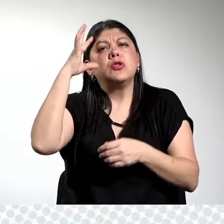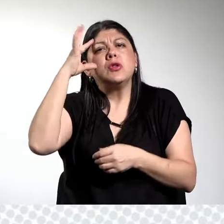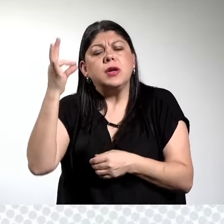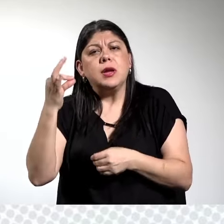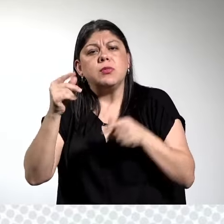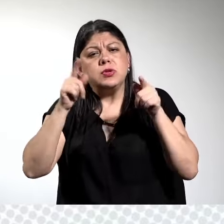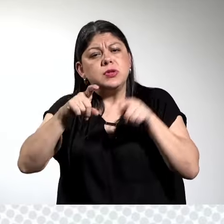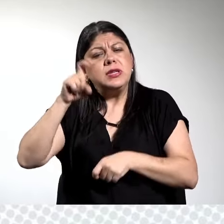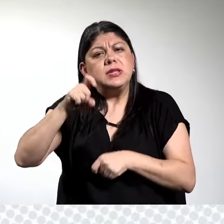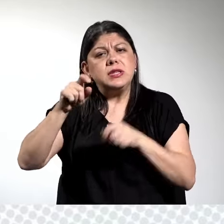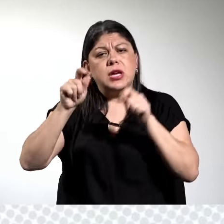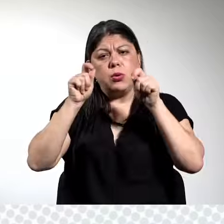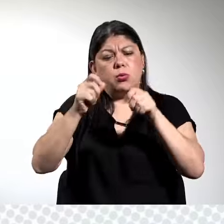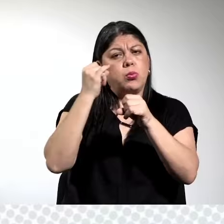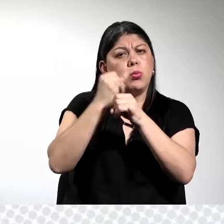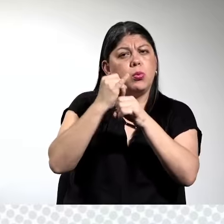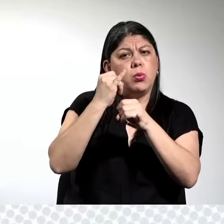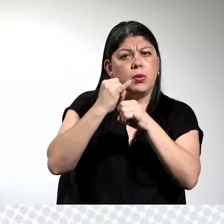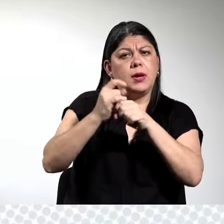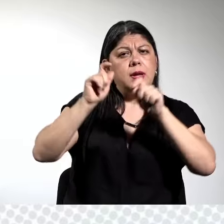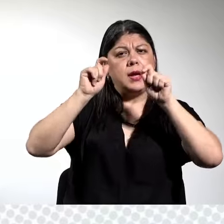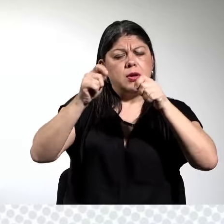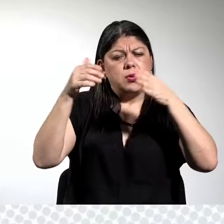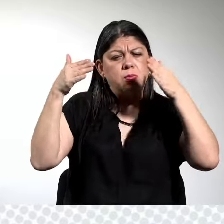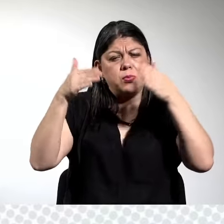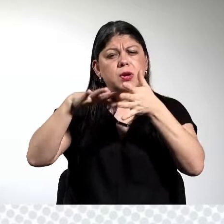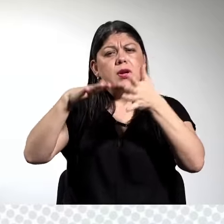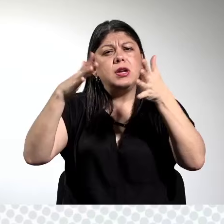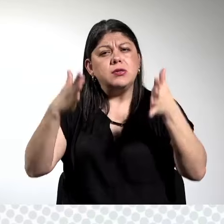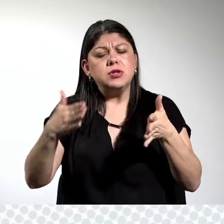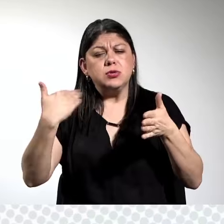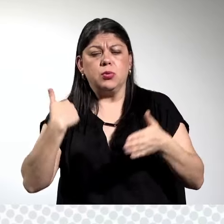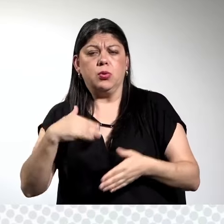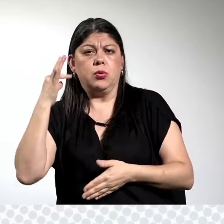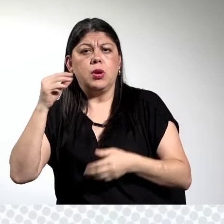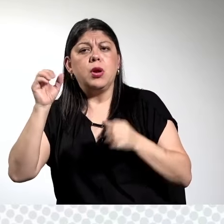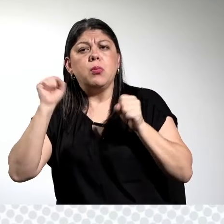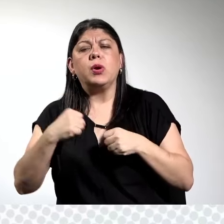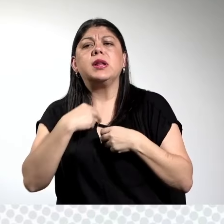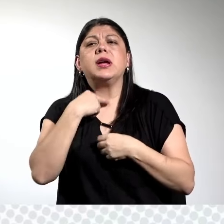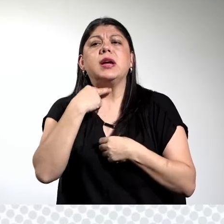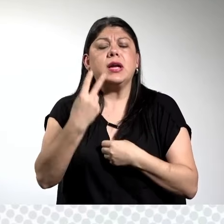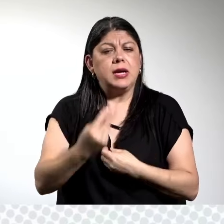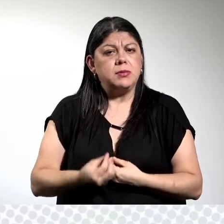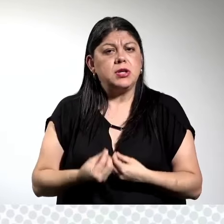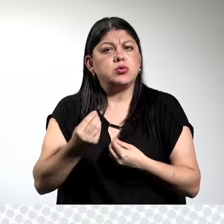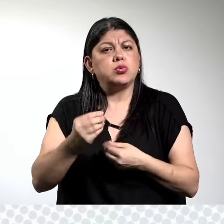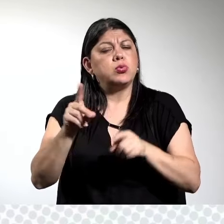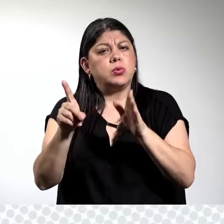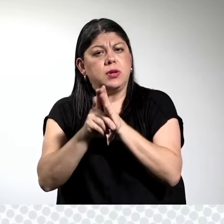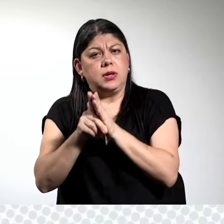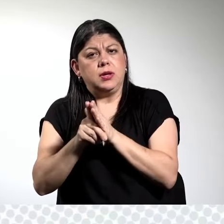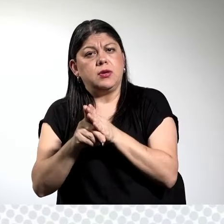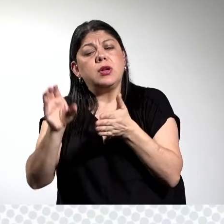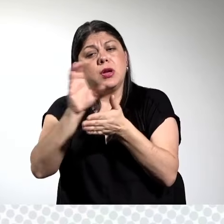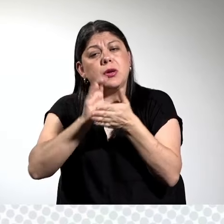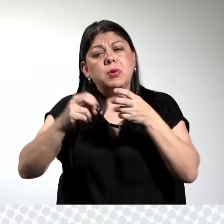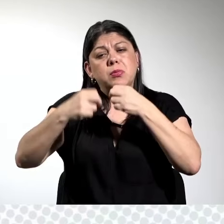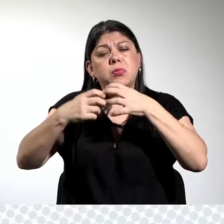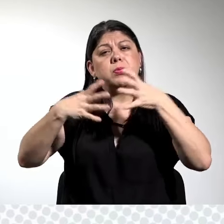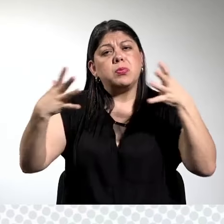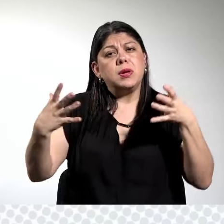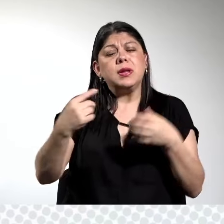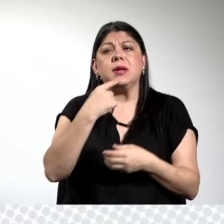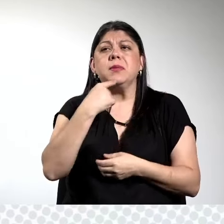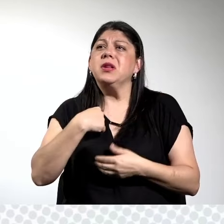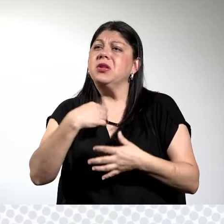necesario una institucionalidad y sobre todo en educación donde los estudiantes y las estudiantes tengan voz y tengan voto. El gran problema que hay en los colegios, ¿verdad? La gente agarra y dice es que no